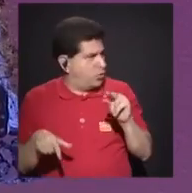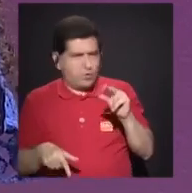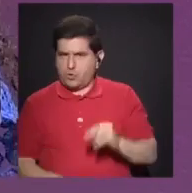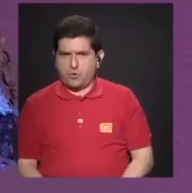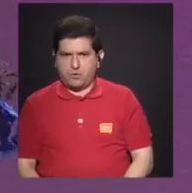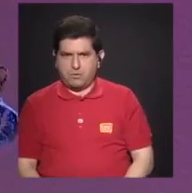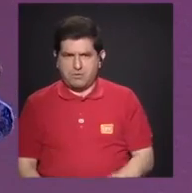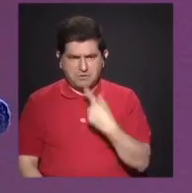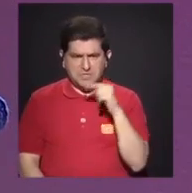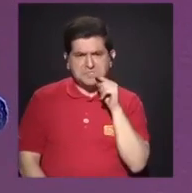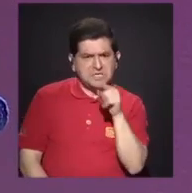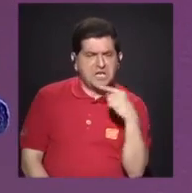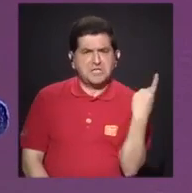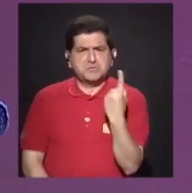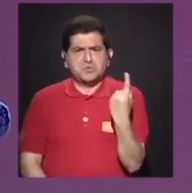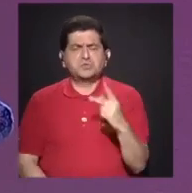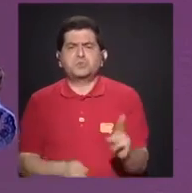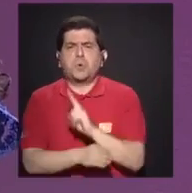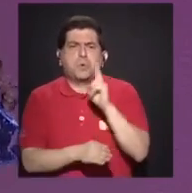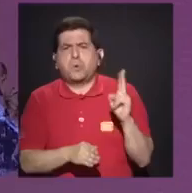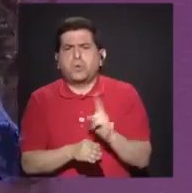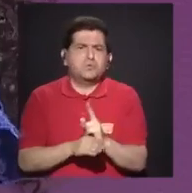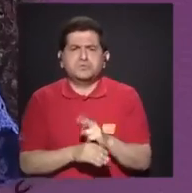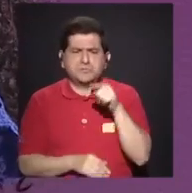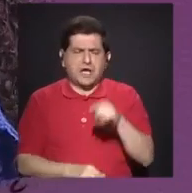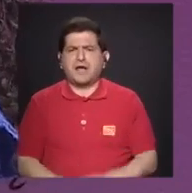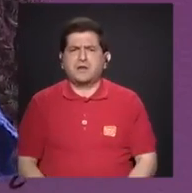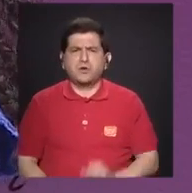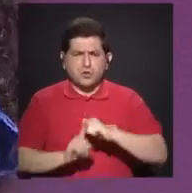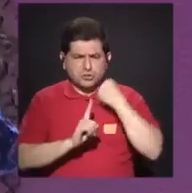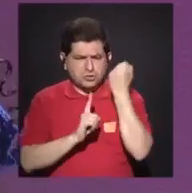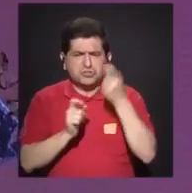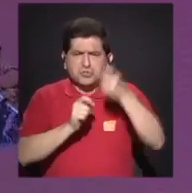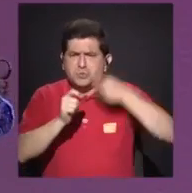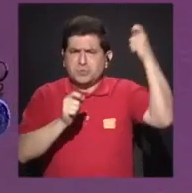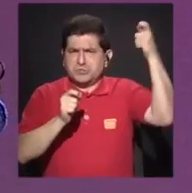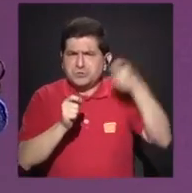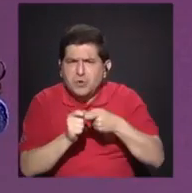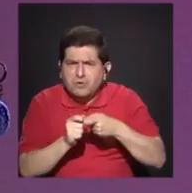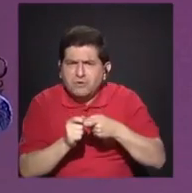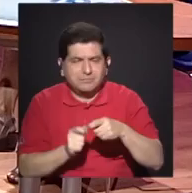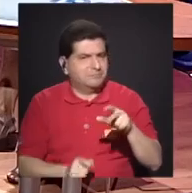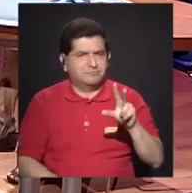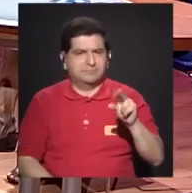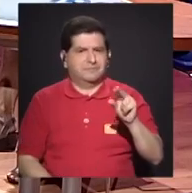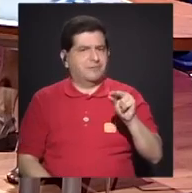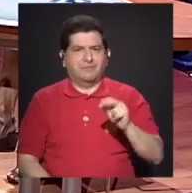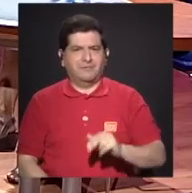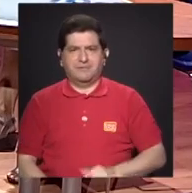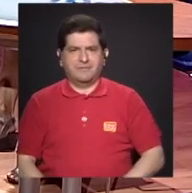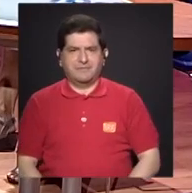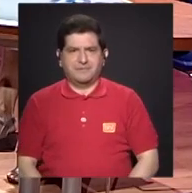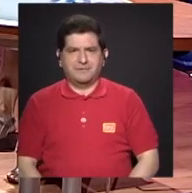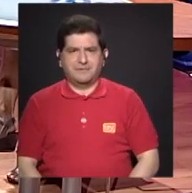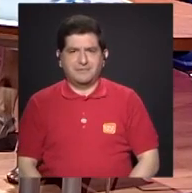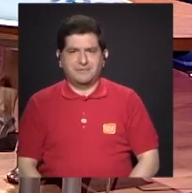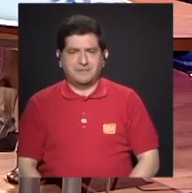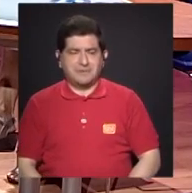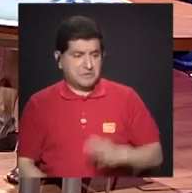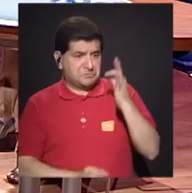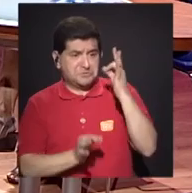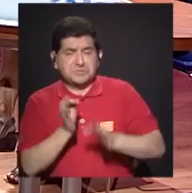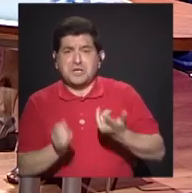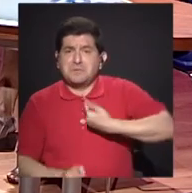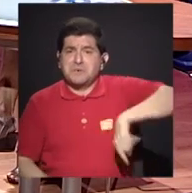está esto, pero solamente lo puede utilizar bajo estas circunstancias y en estas condiciones, sino que simplemente